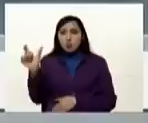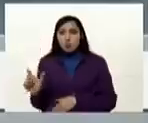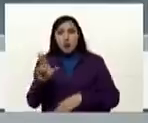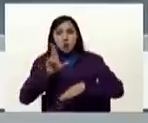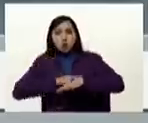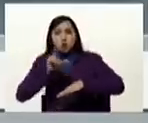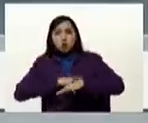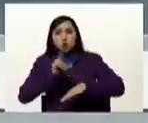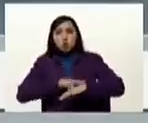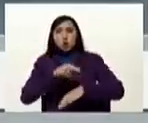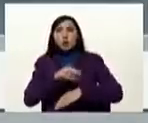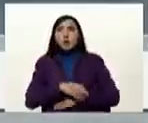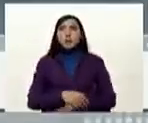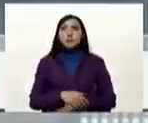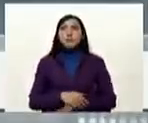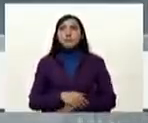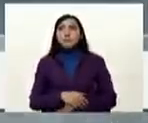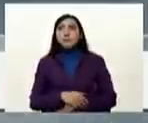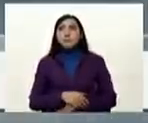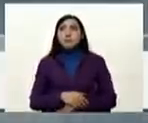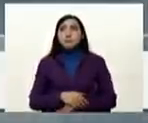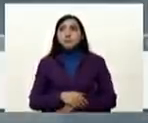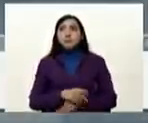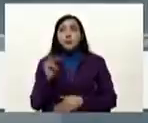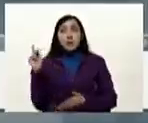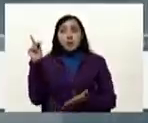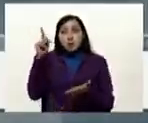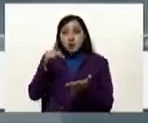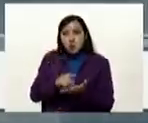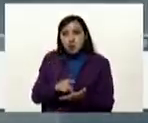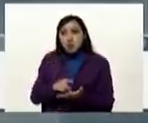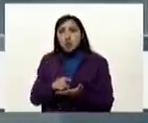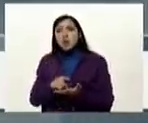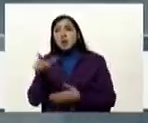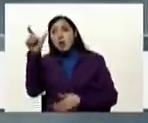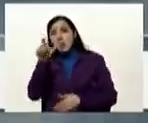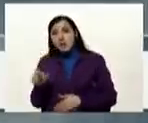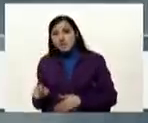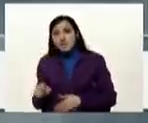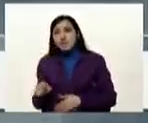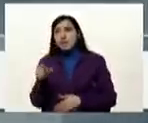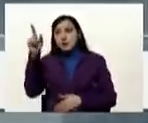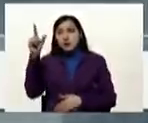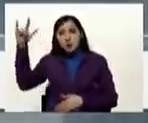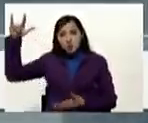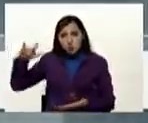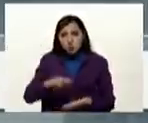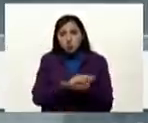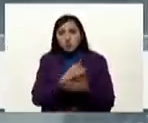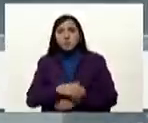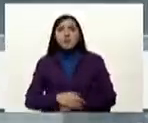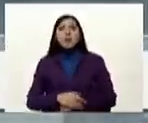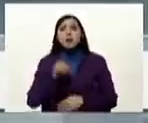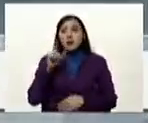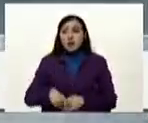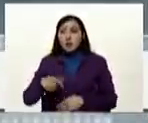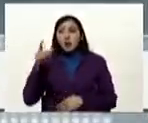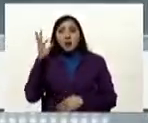Saibet Martiniu, recién llegada de Francia. Y Nancy Villegas,